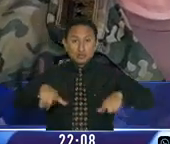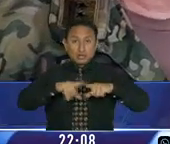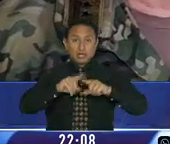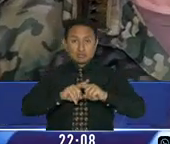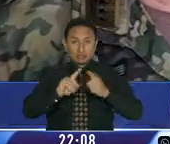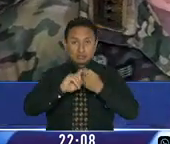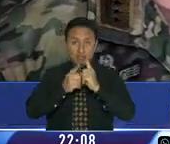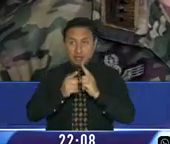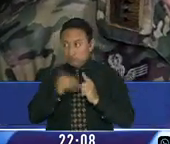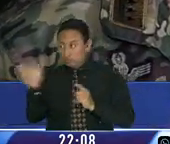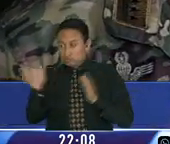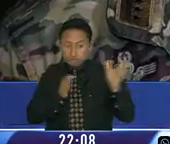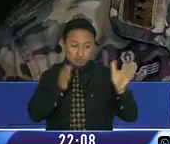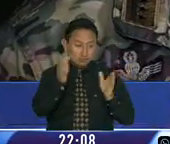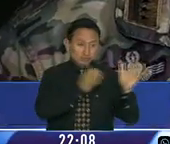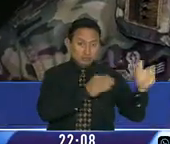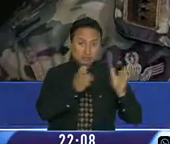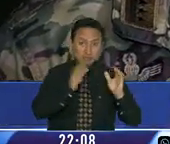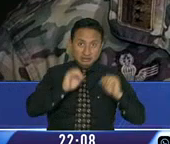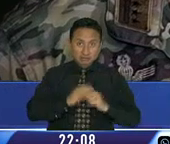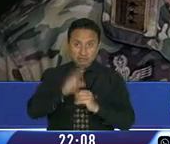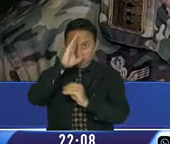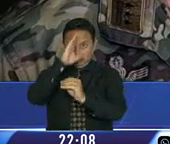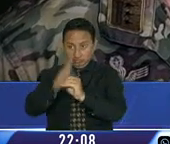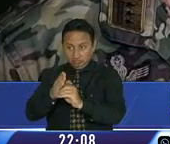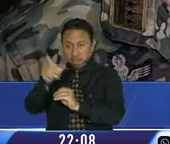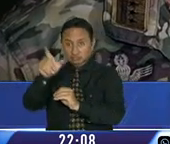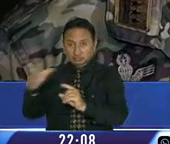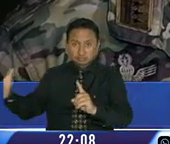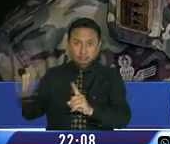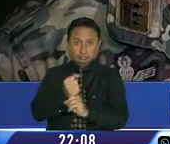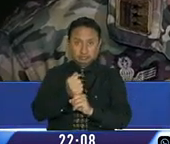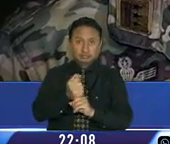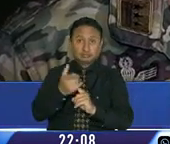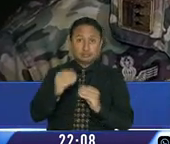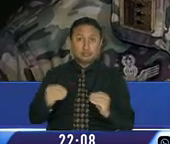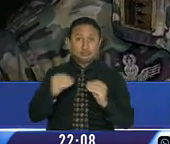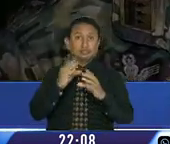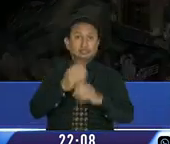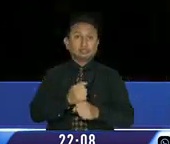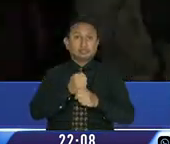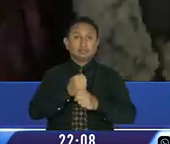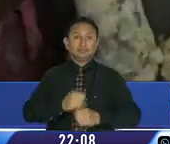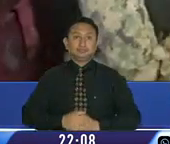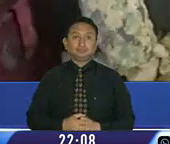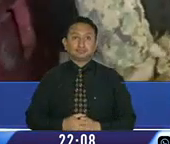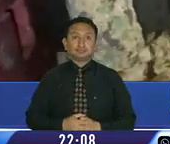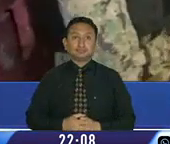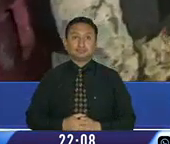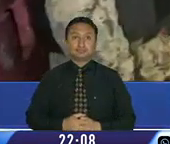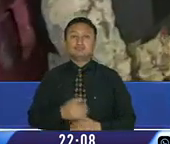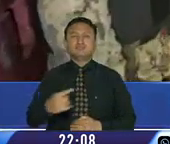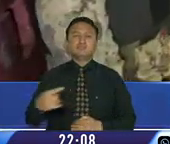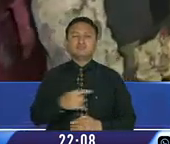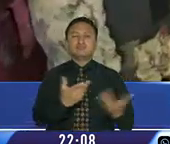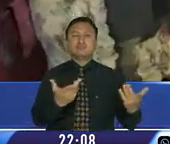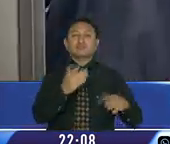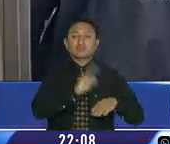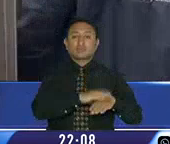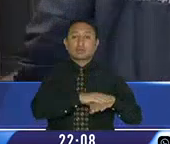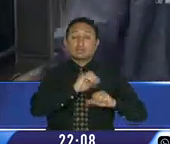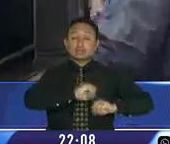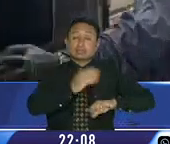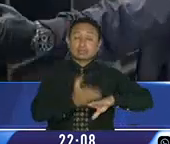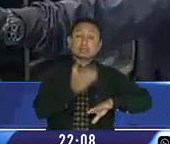de tratar de conseguir un aumento de la seguridad en el sector de Puerto Bolívar. La operación se da debido a las